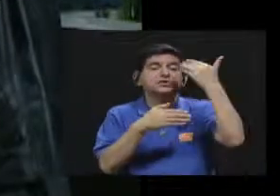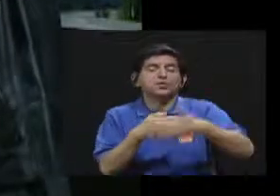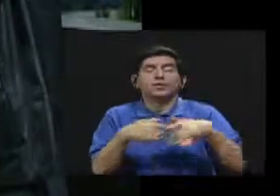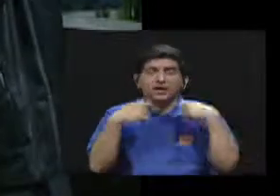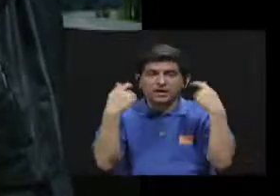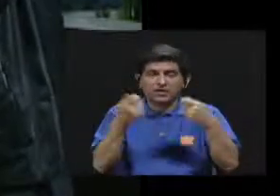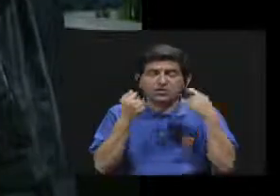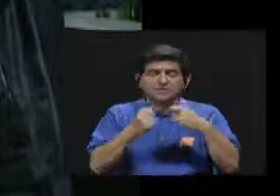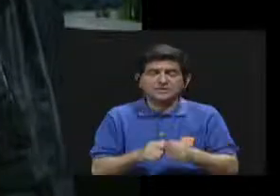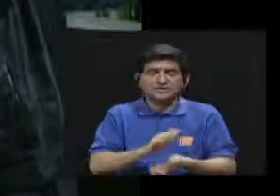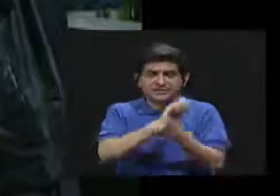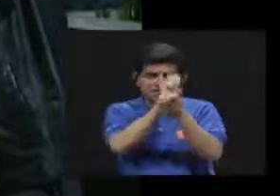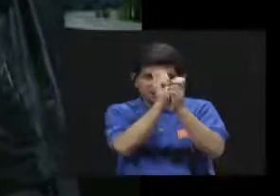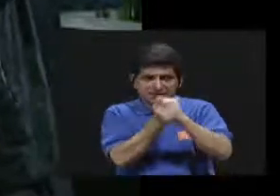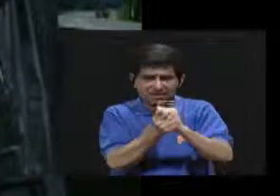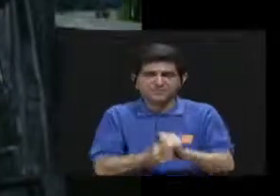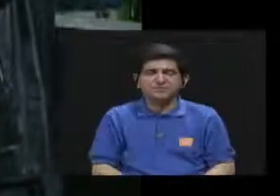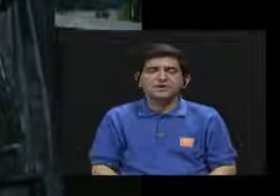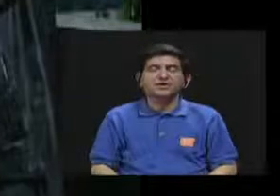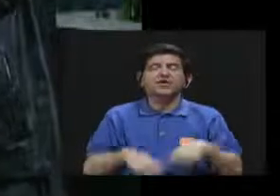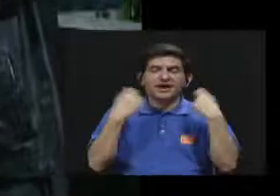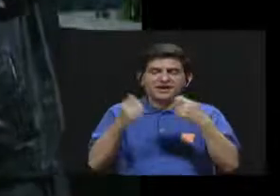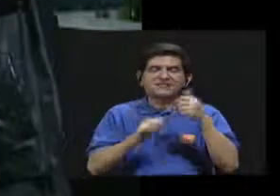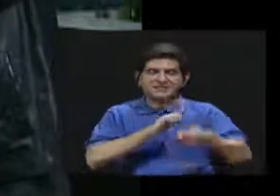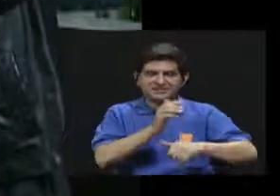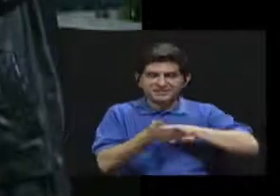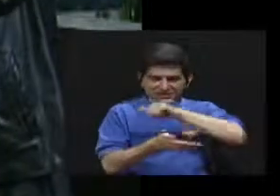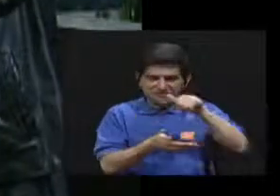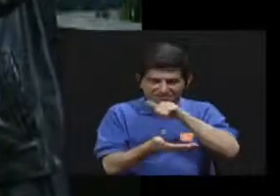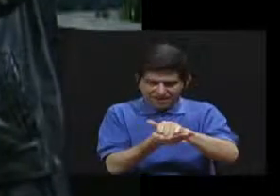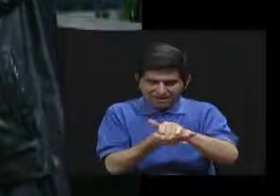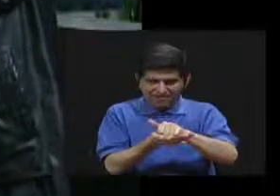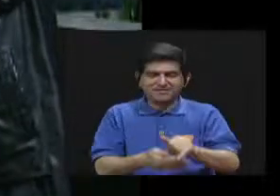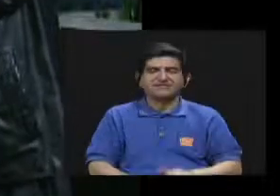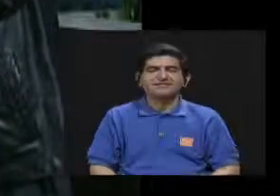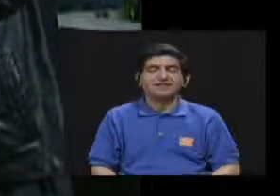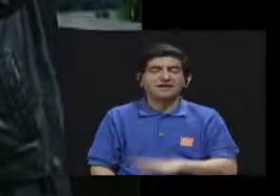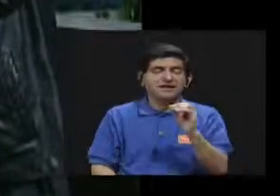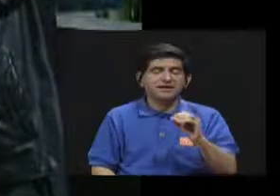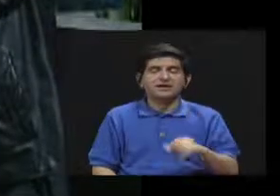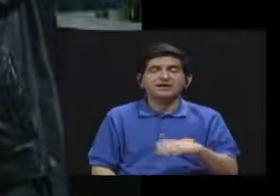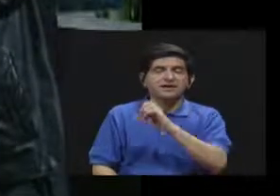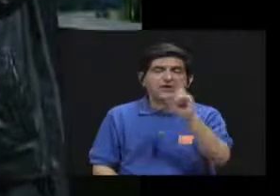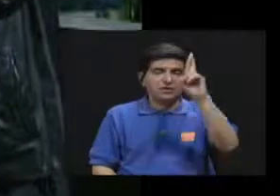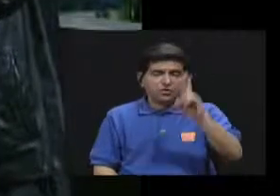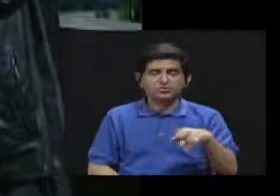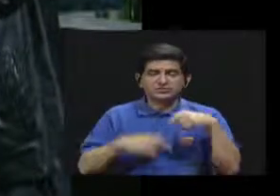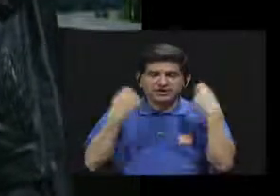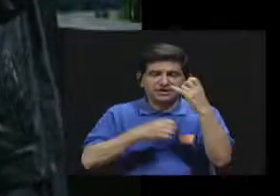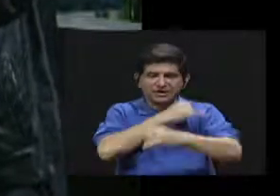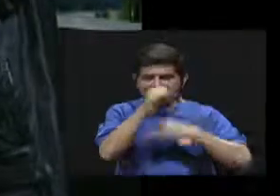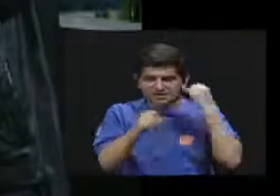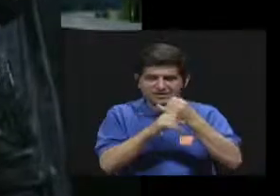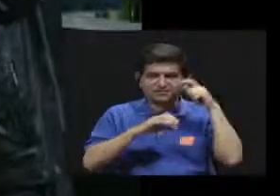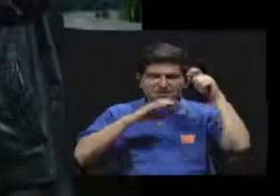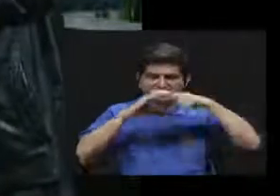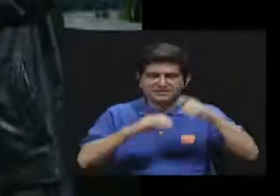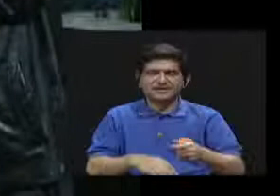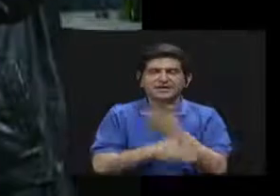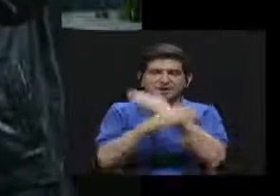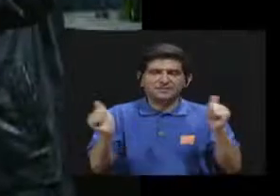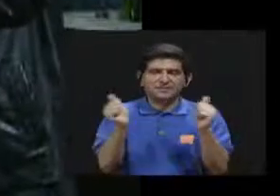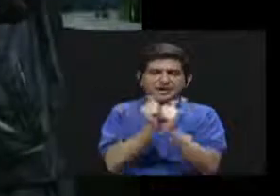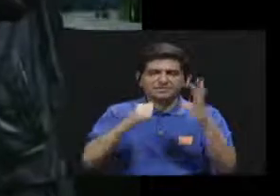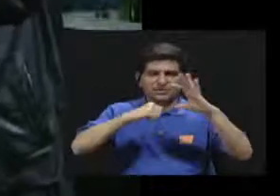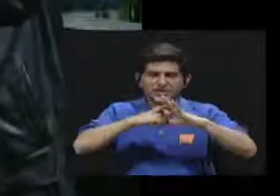transición. El Festival San José, así es. El Festival San José y el Costa Rica Festival Internacional de Cine Paz con la Tierra en su tercera